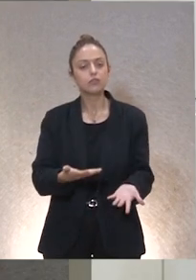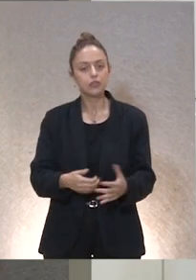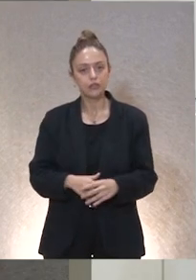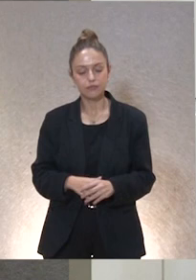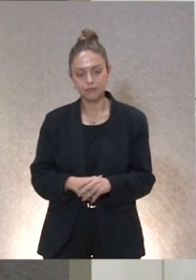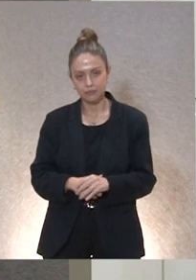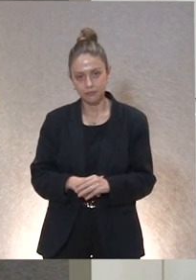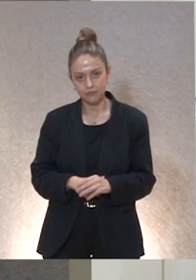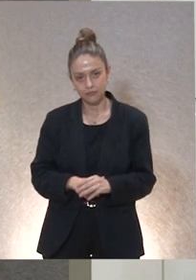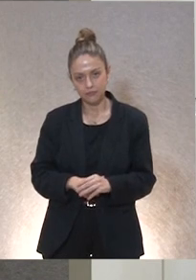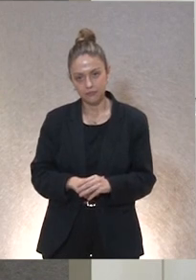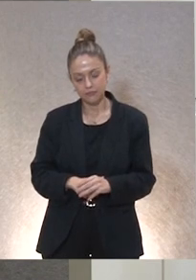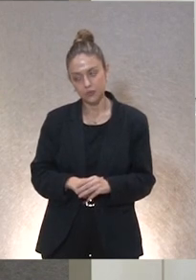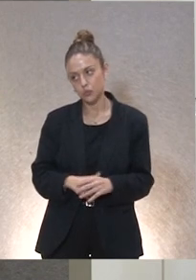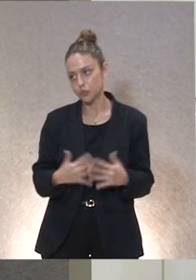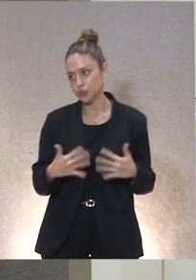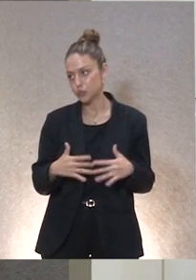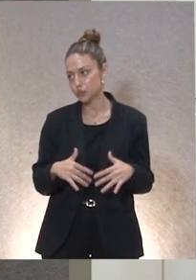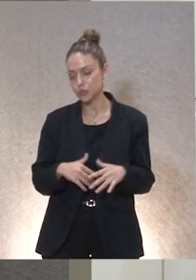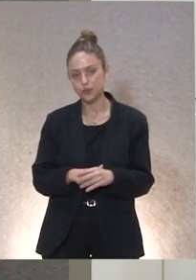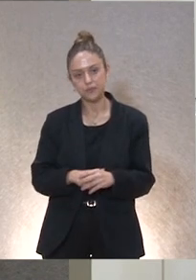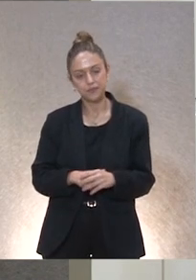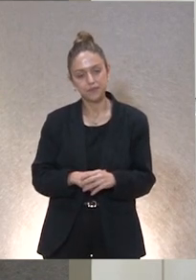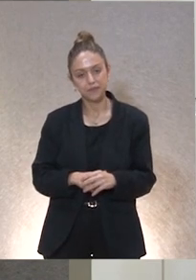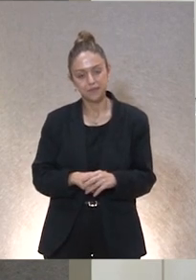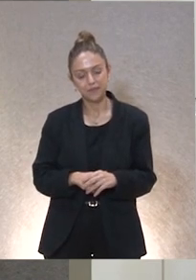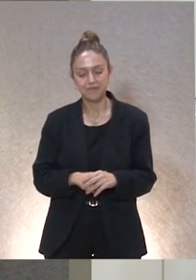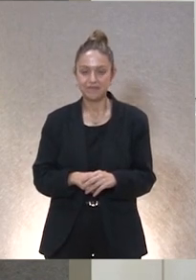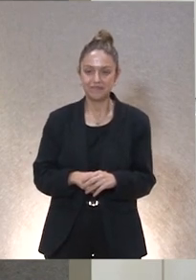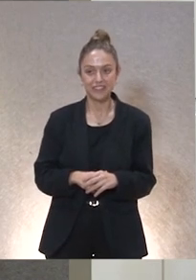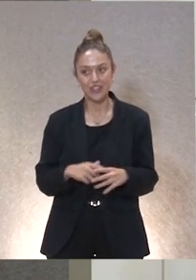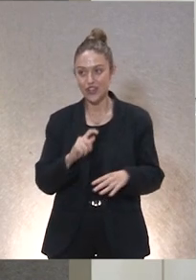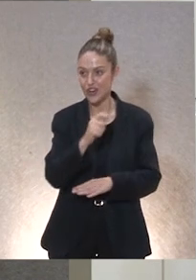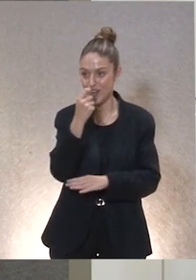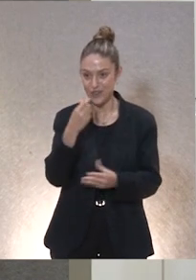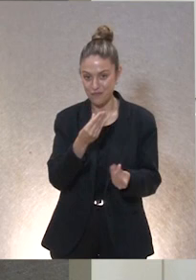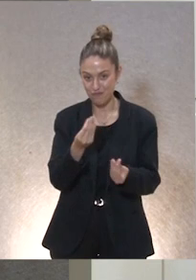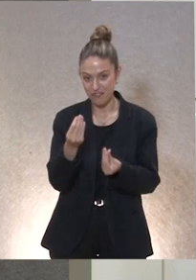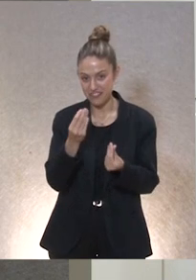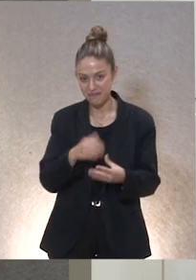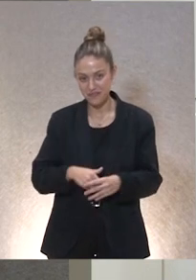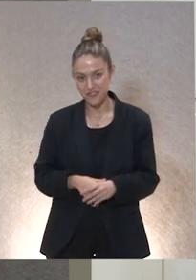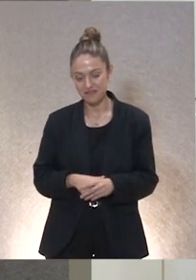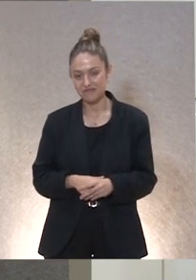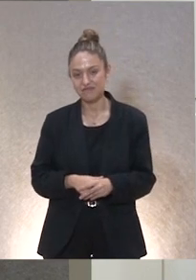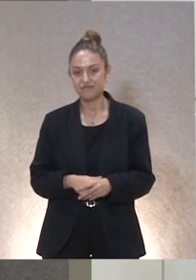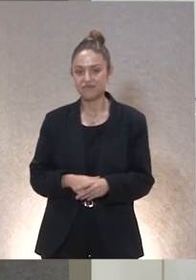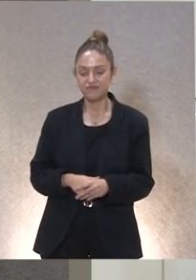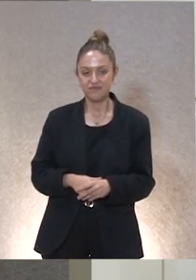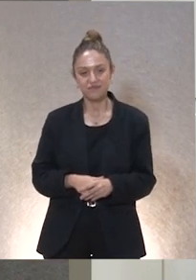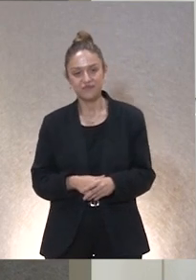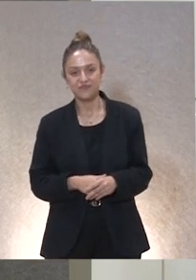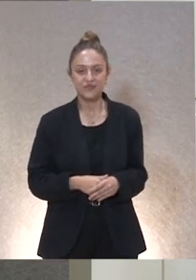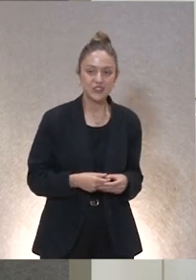Uf Uf logros eh muchísimos muchísimos Venga pues